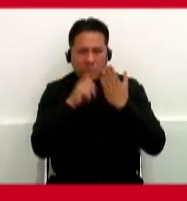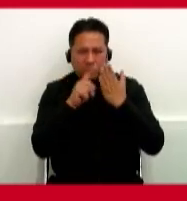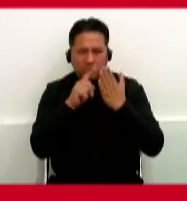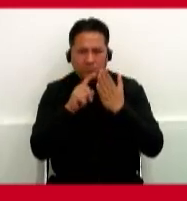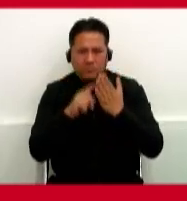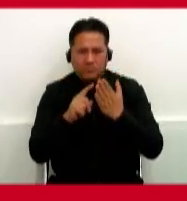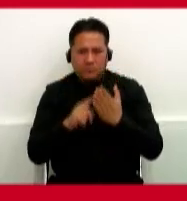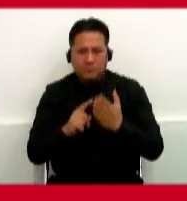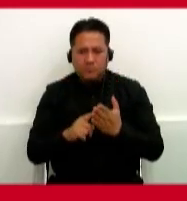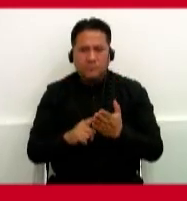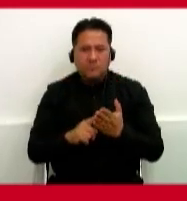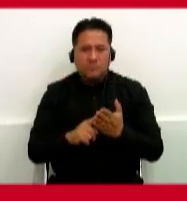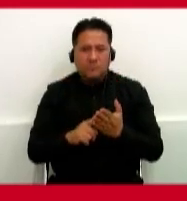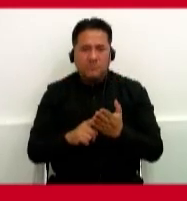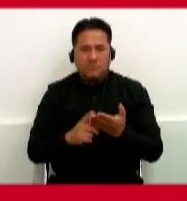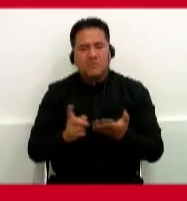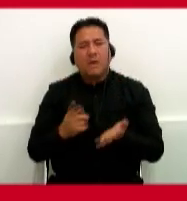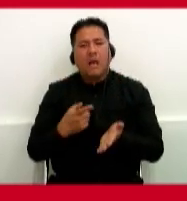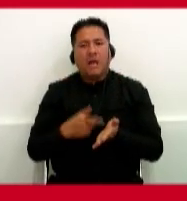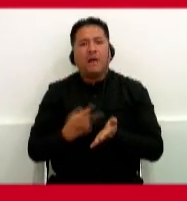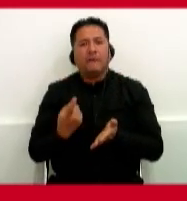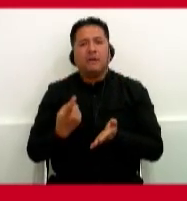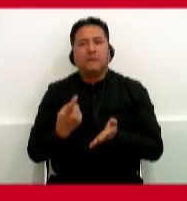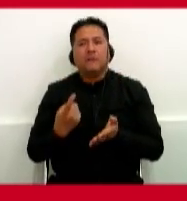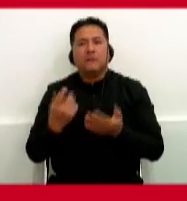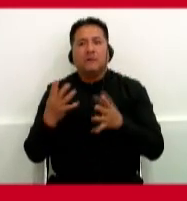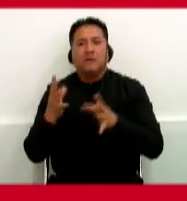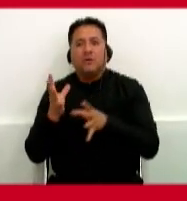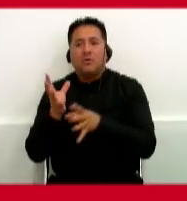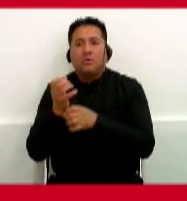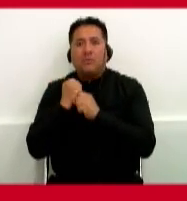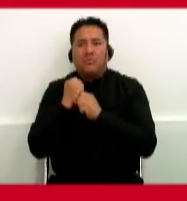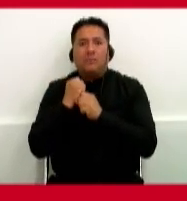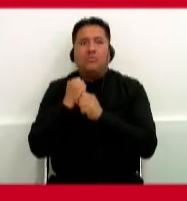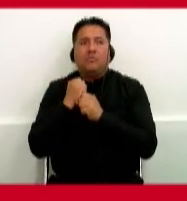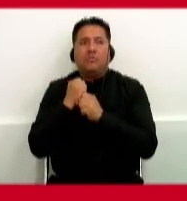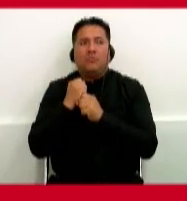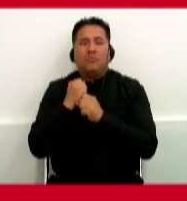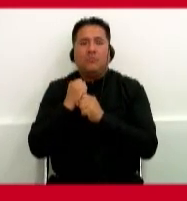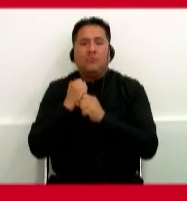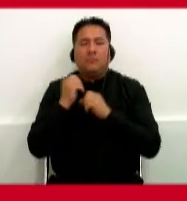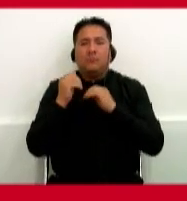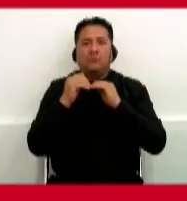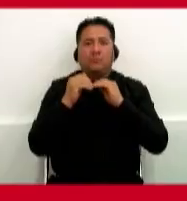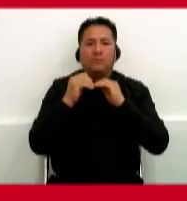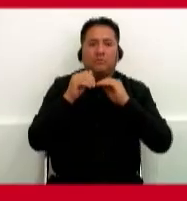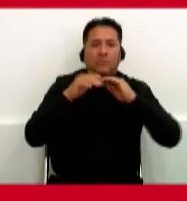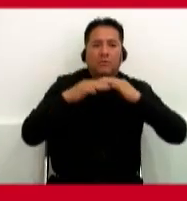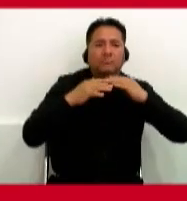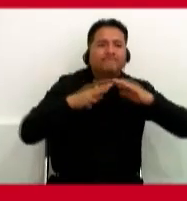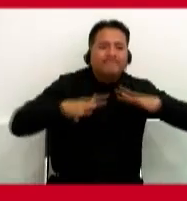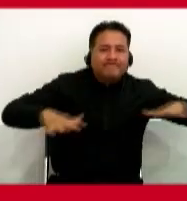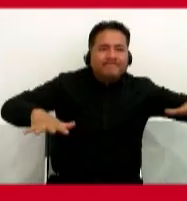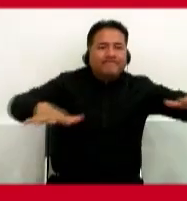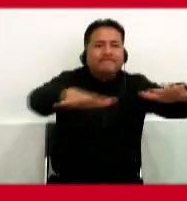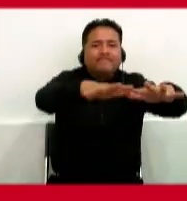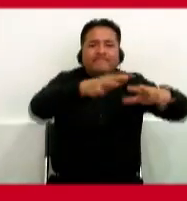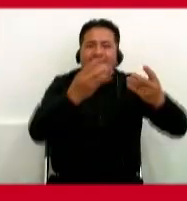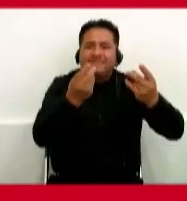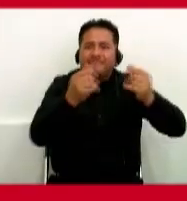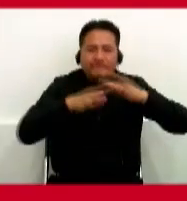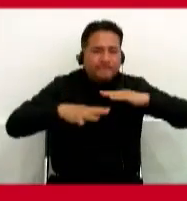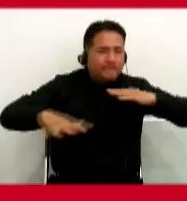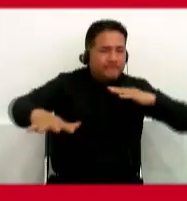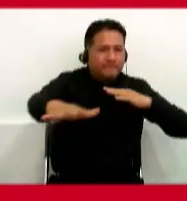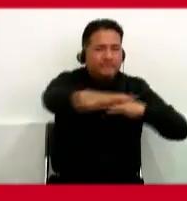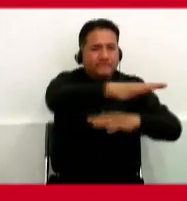taludes, usualmente cuando obtenemos un montón de superficies de falla. Entonces, ahí viene la pregunta, ¿qué superficie